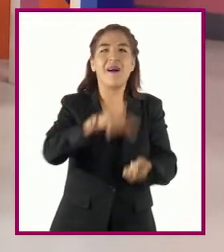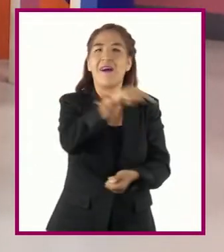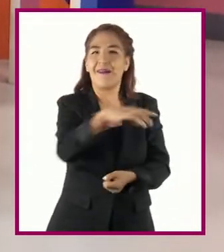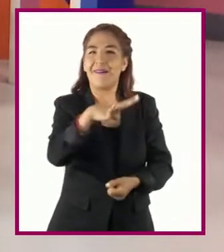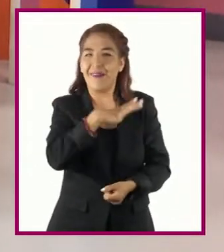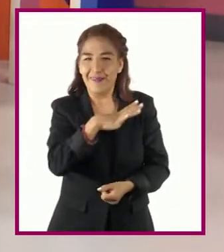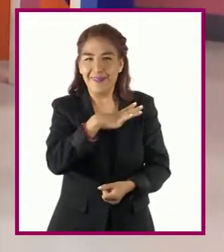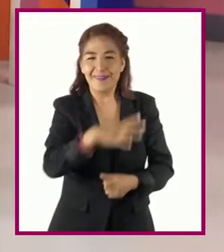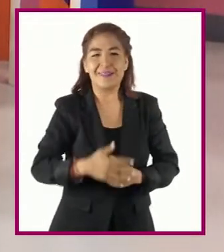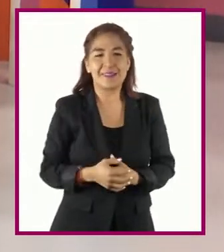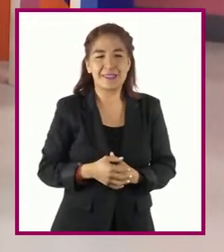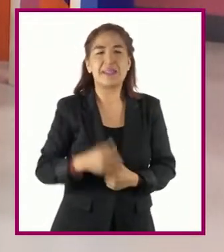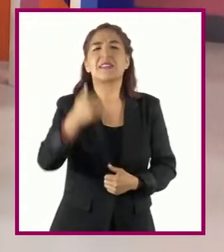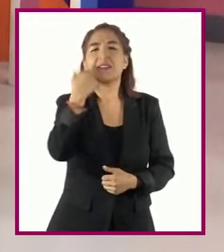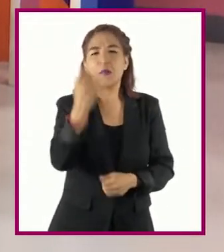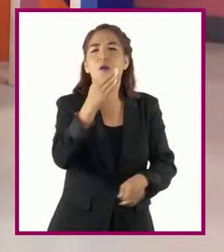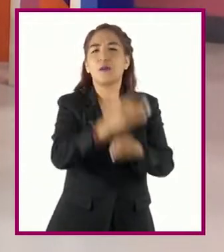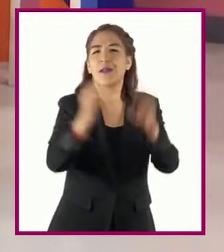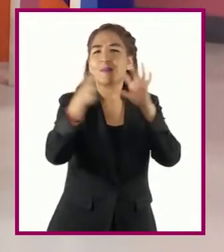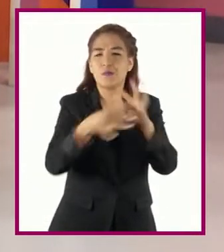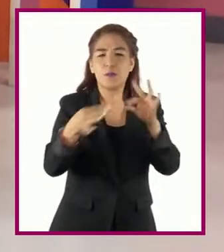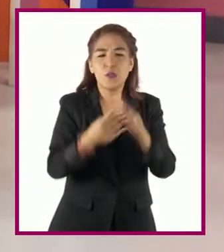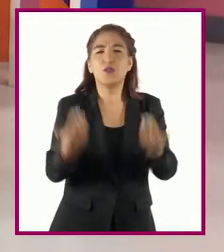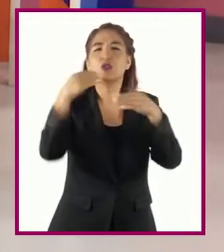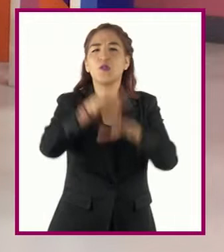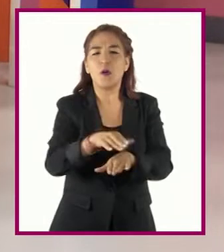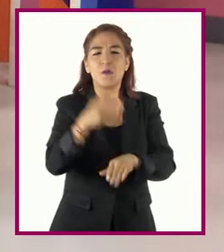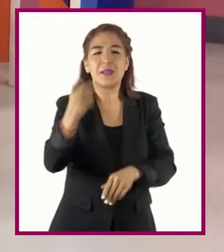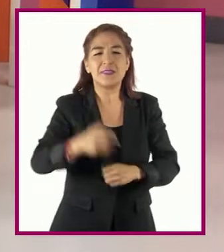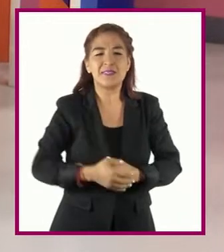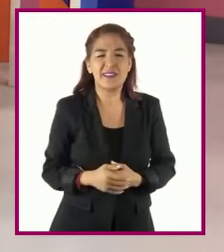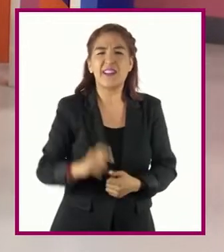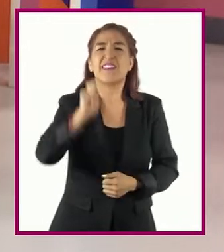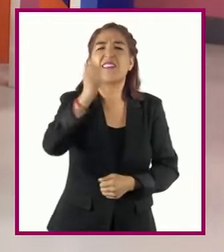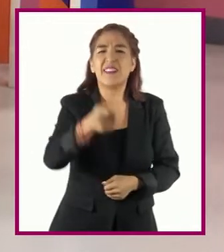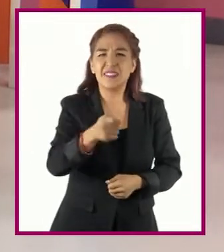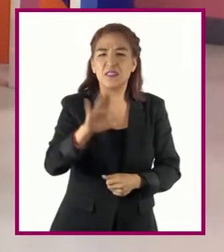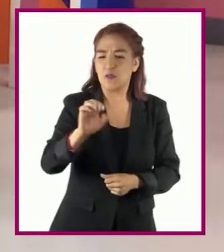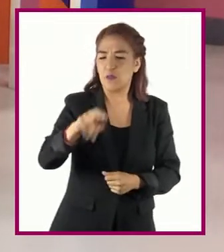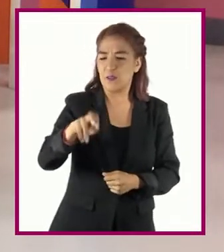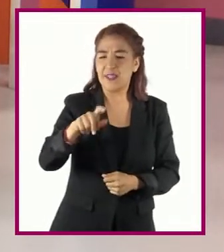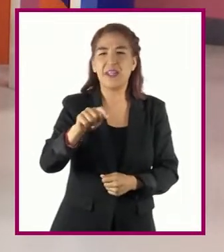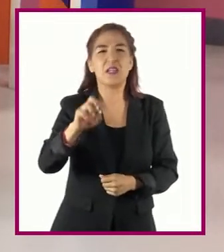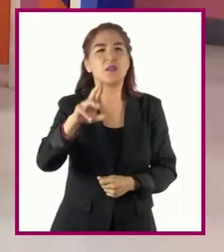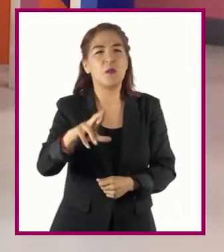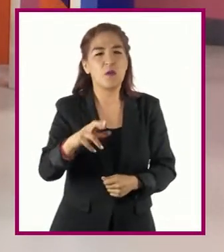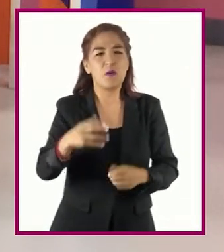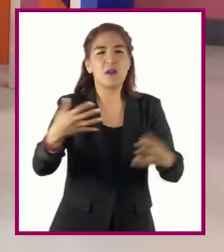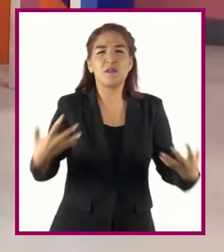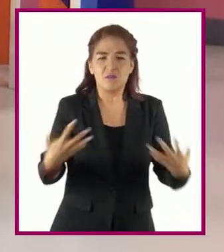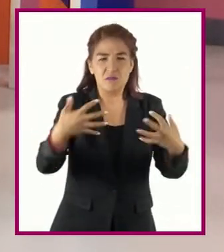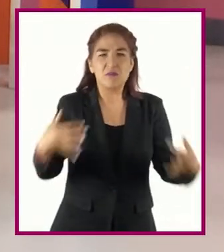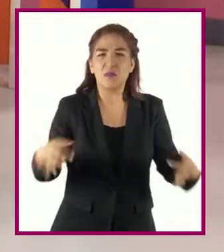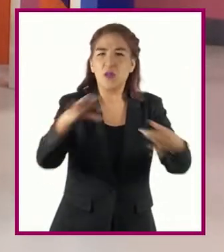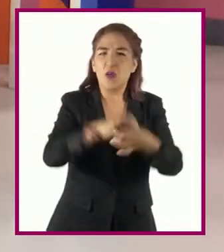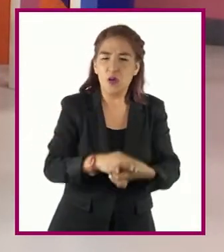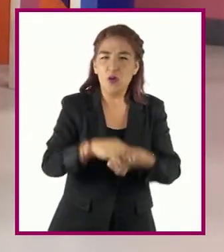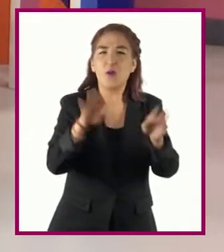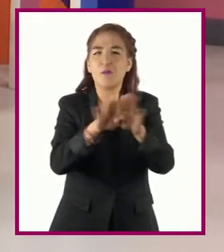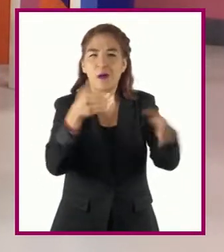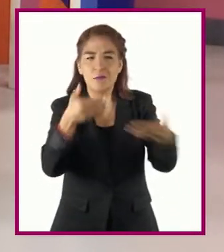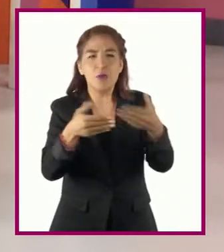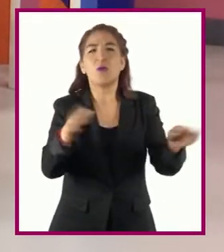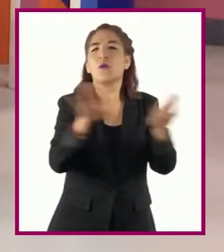ellos. Me gustaría que nos explicara un poco más sobre qué son los conectores de contraste y cómo